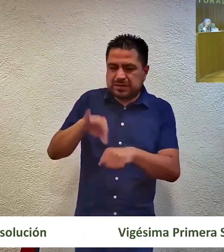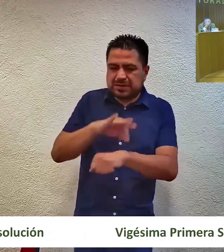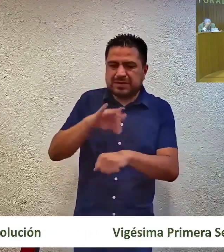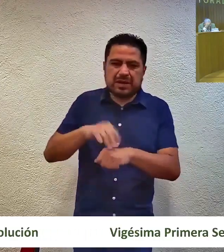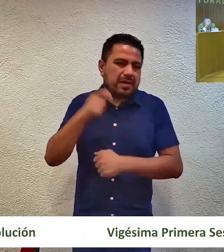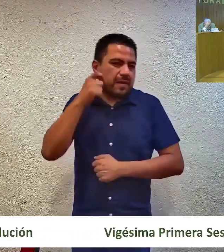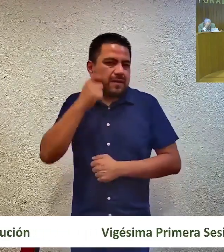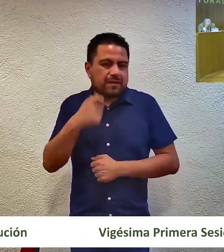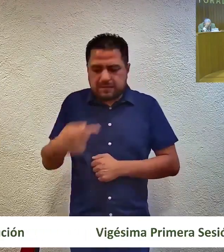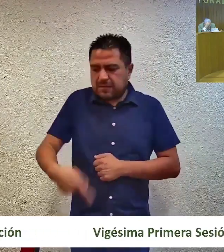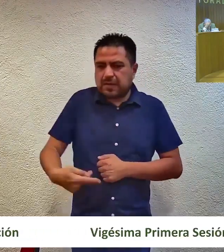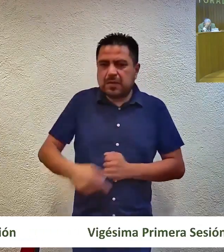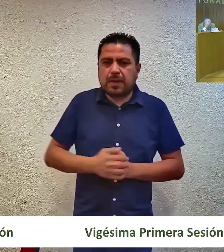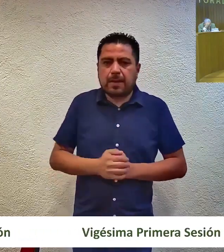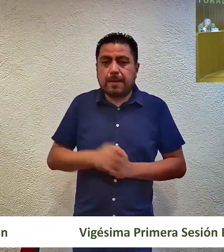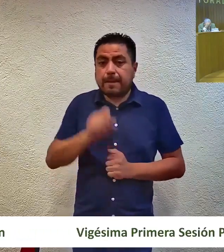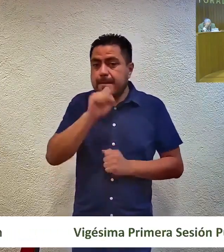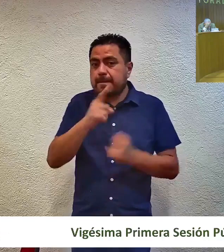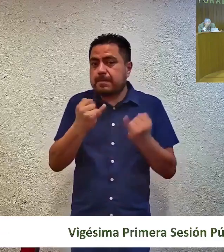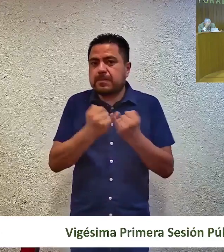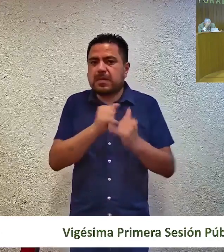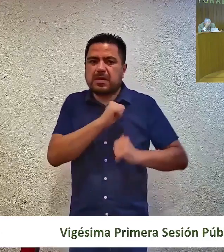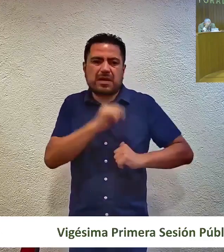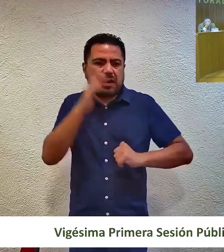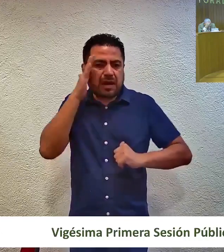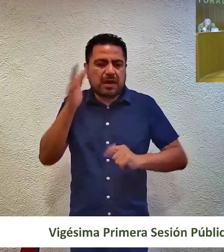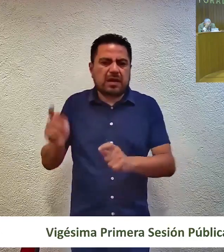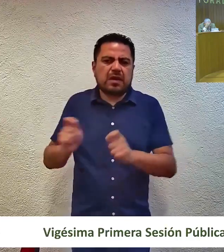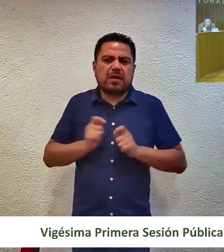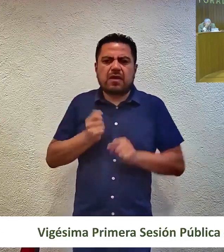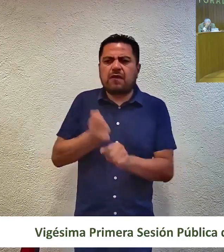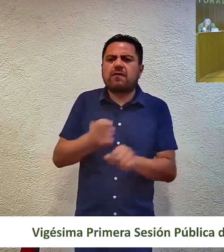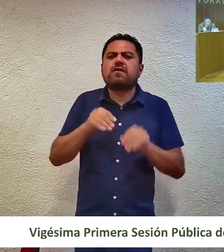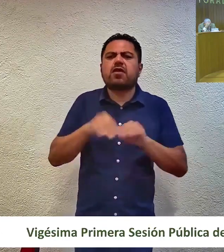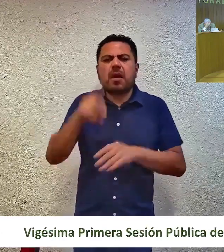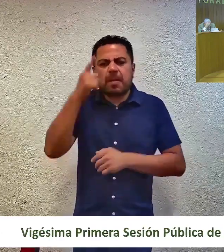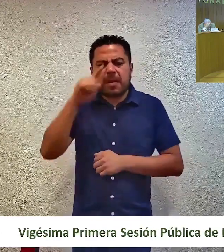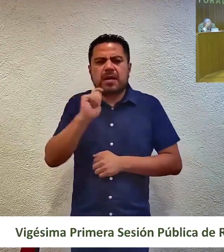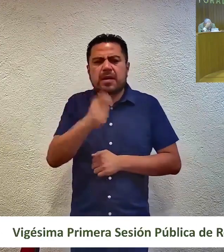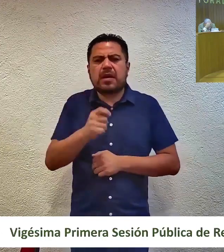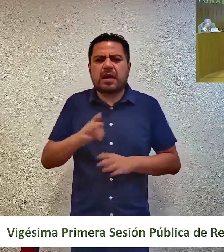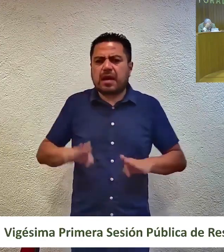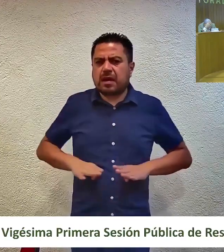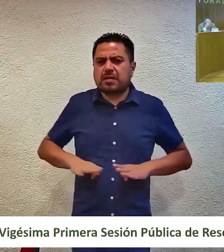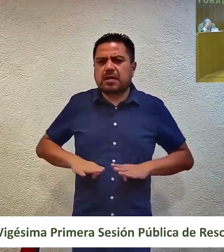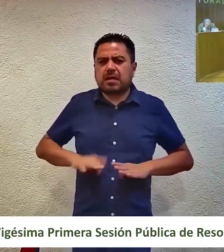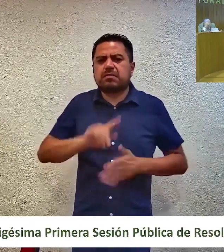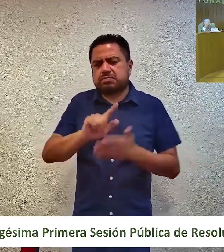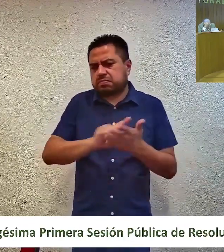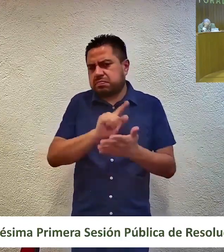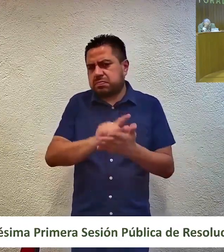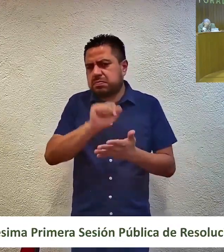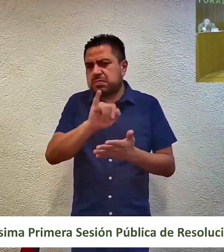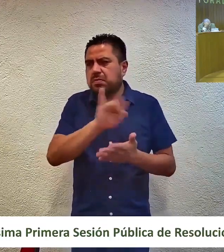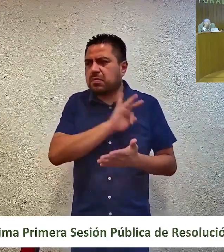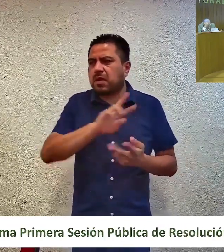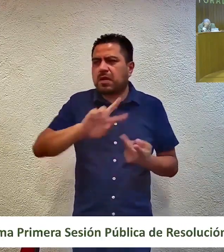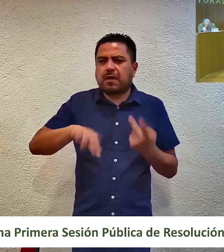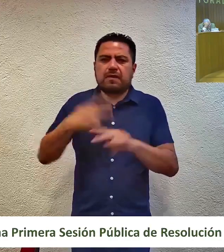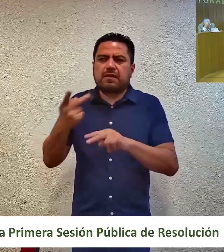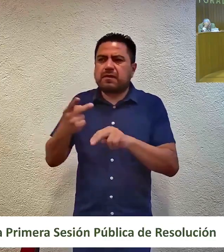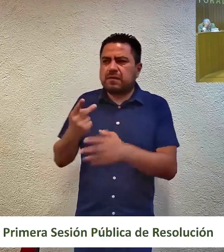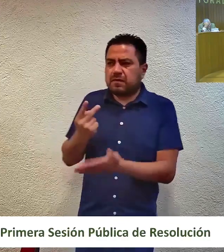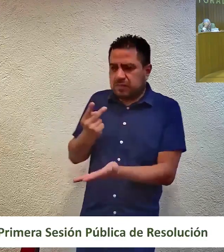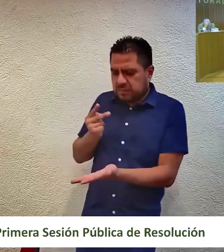Bravo, y que además tuvieron en su poder la información necesaria para estar en aptitud legal de asistir a la celebración de la citada